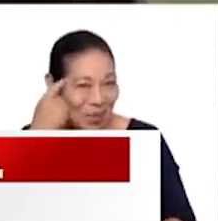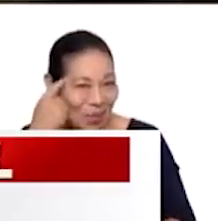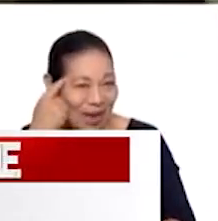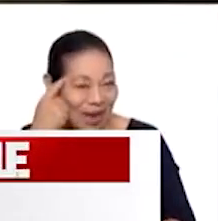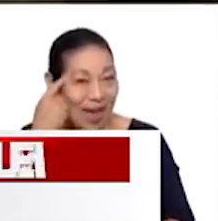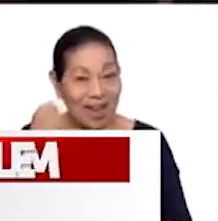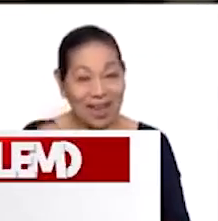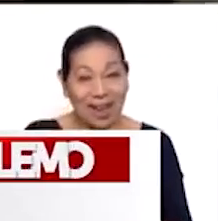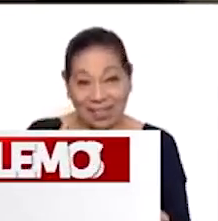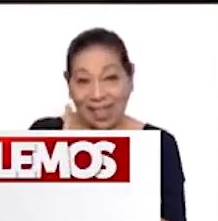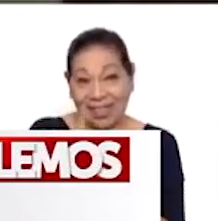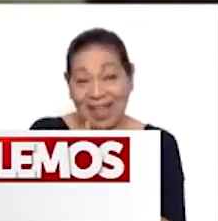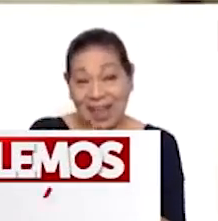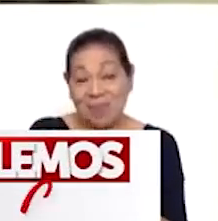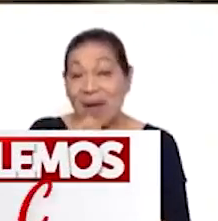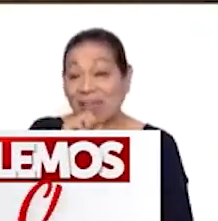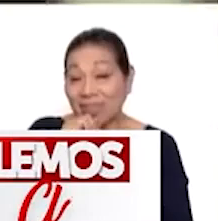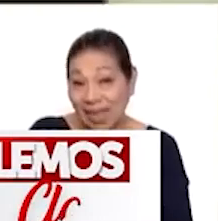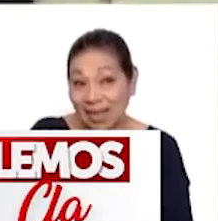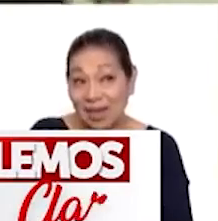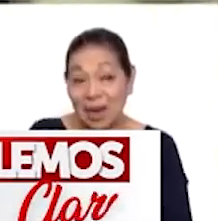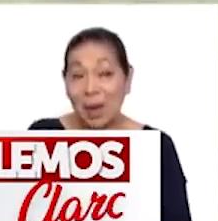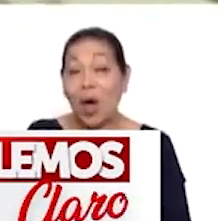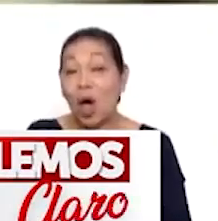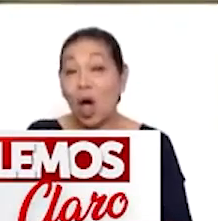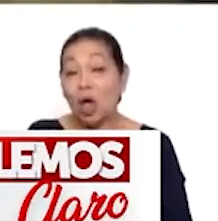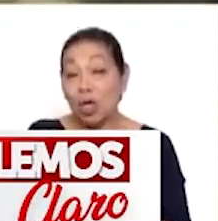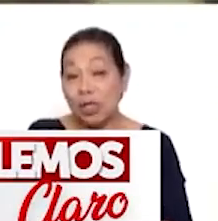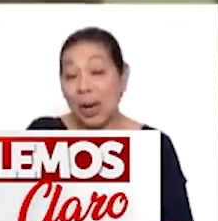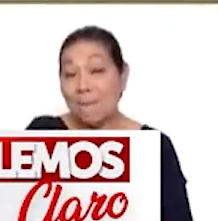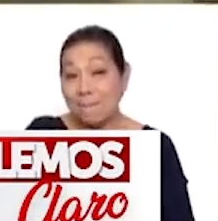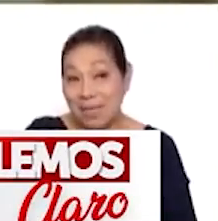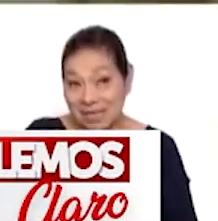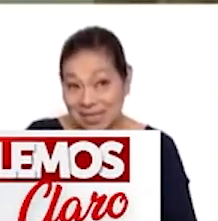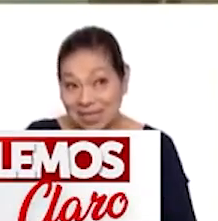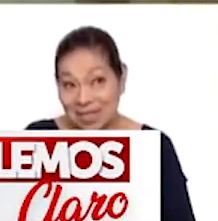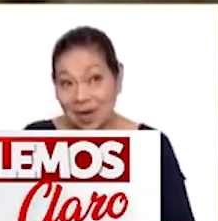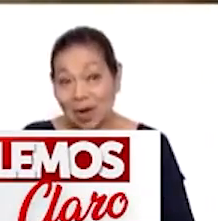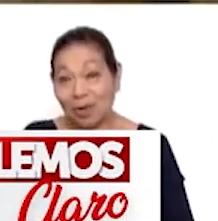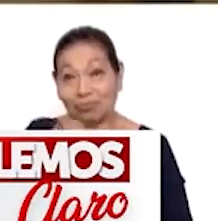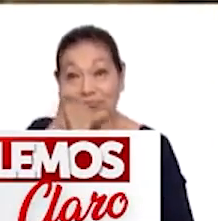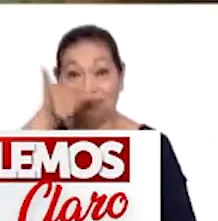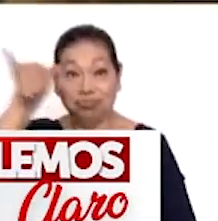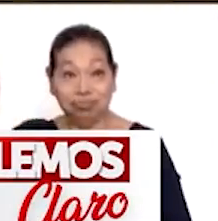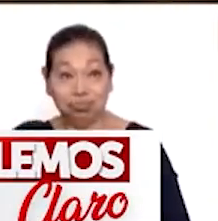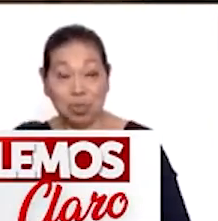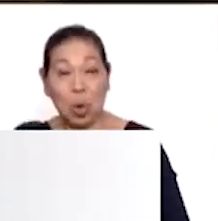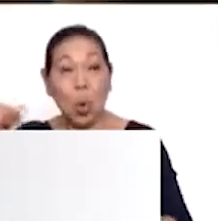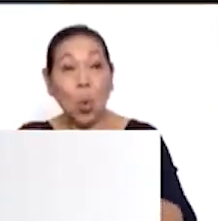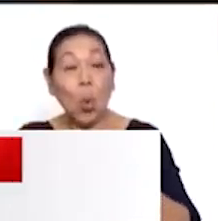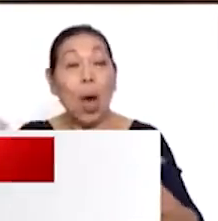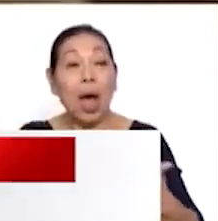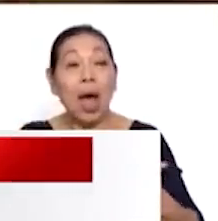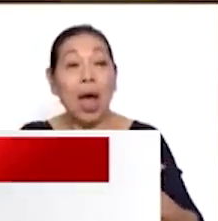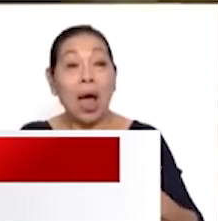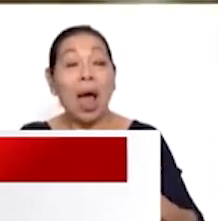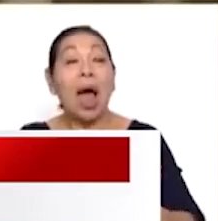Ahora, pues yo no podría comprar un reloj así. Además, con esa plata uno hace tantísimas cosas para poner un reloj. ¿Está